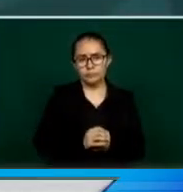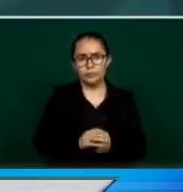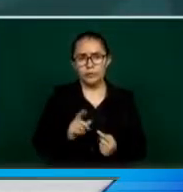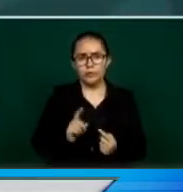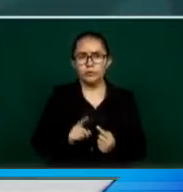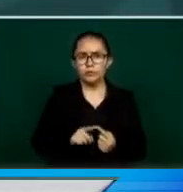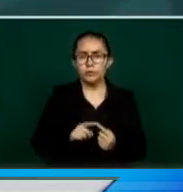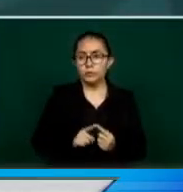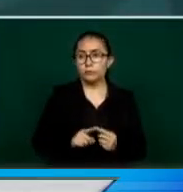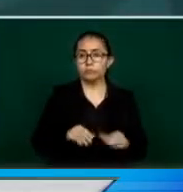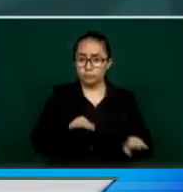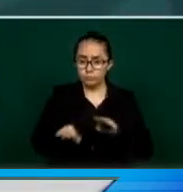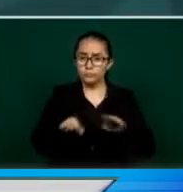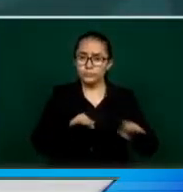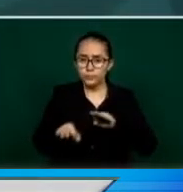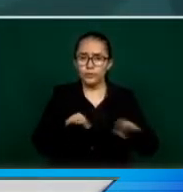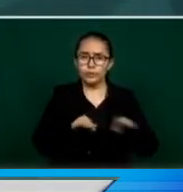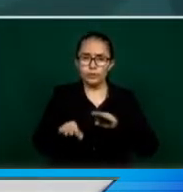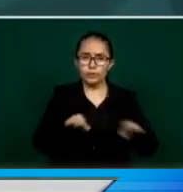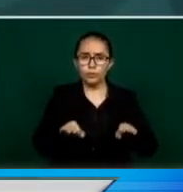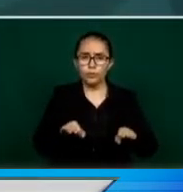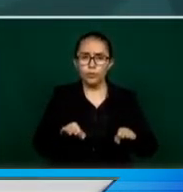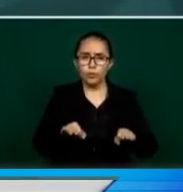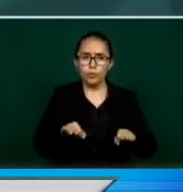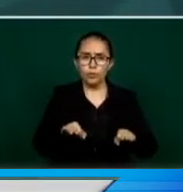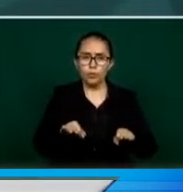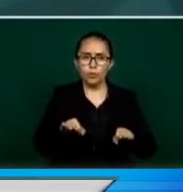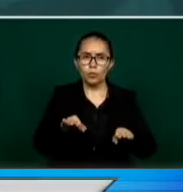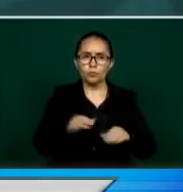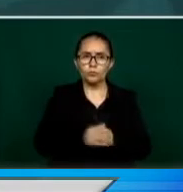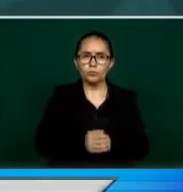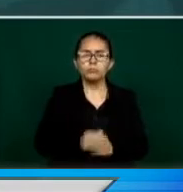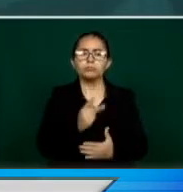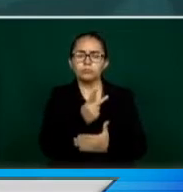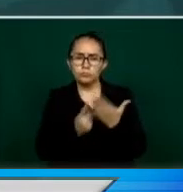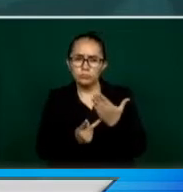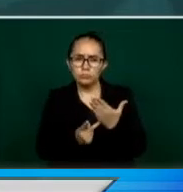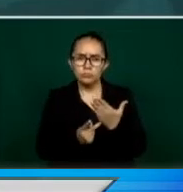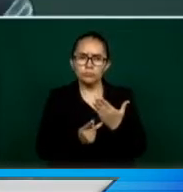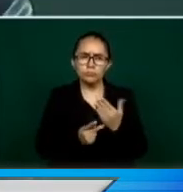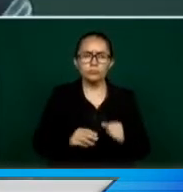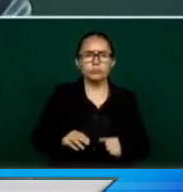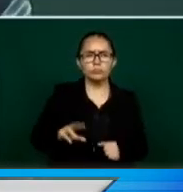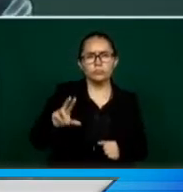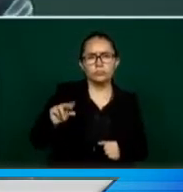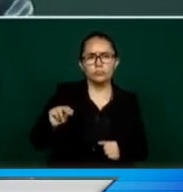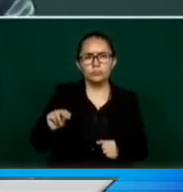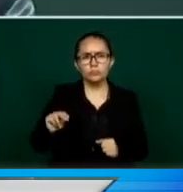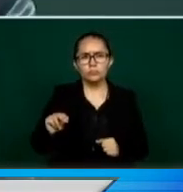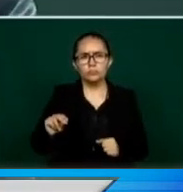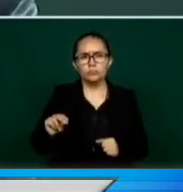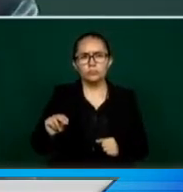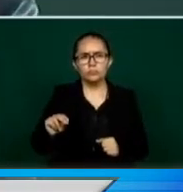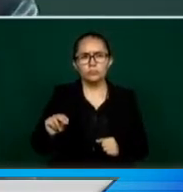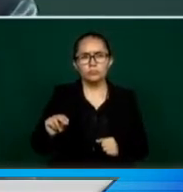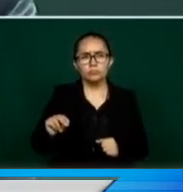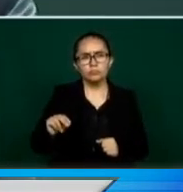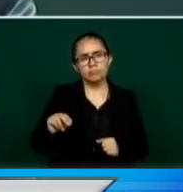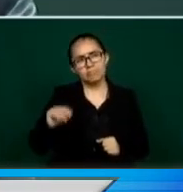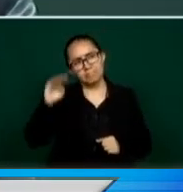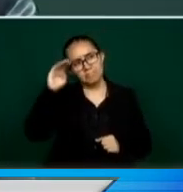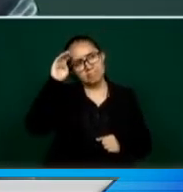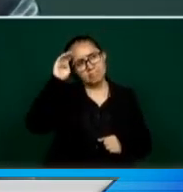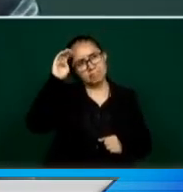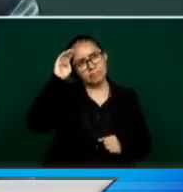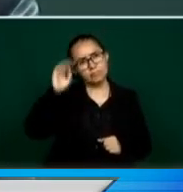Amnistía y colusión. Se actúa en base a un plan con el objetivo de mejorar el bienestar de la población en general, atendiendo las causas que originan la